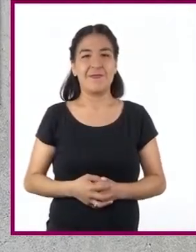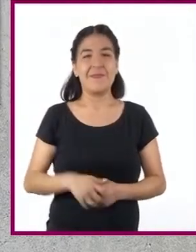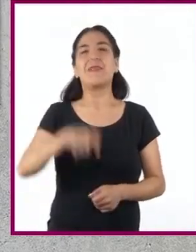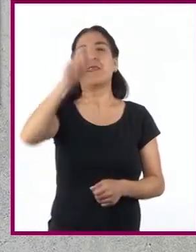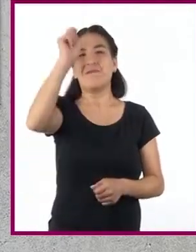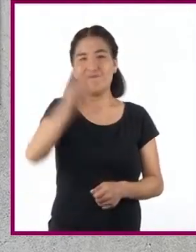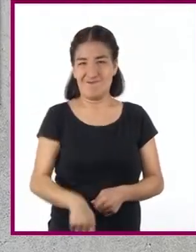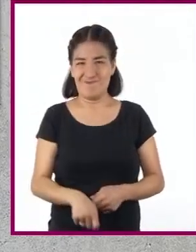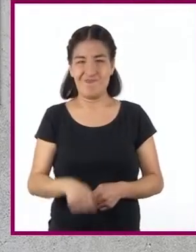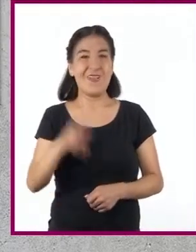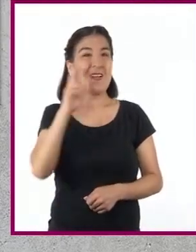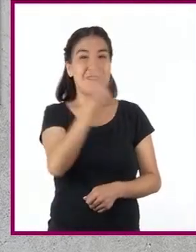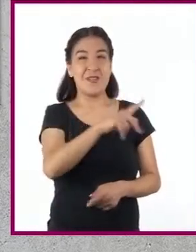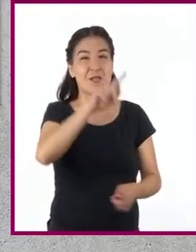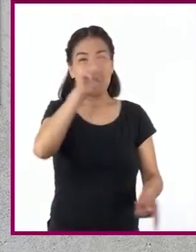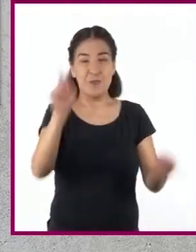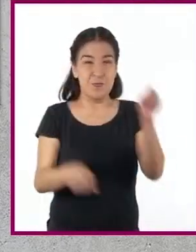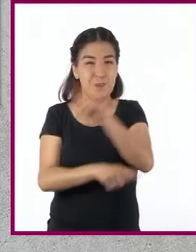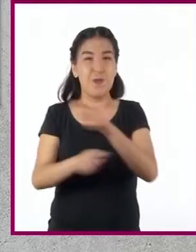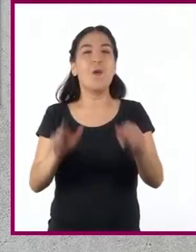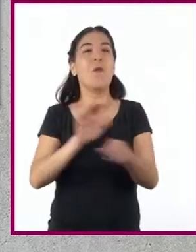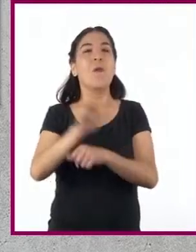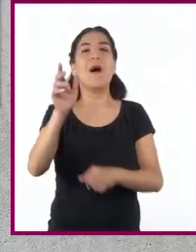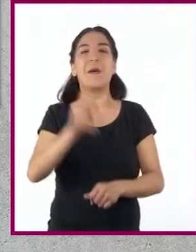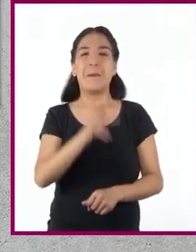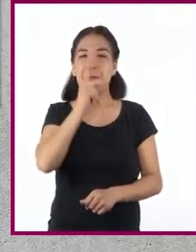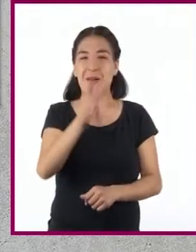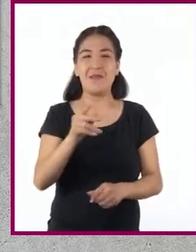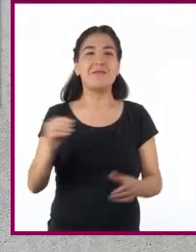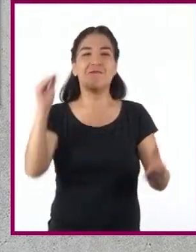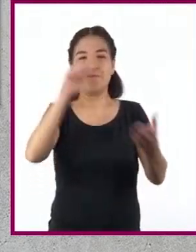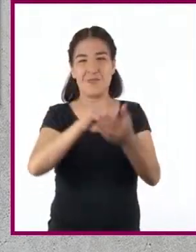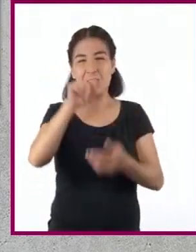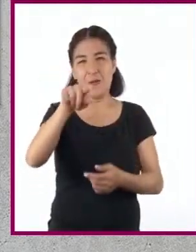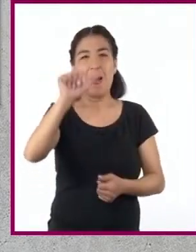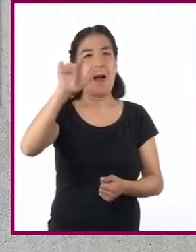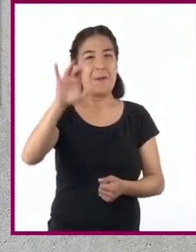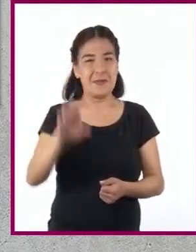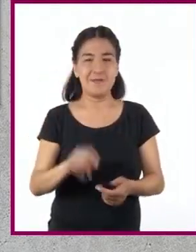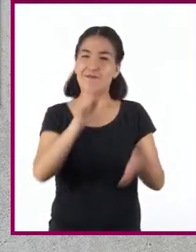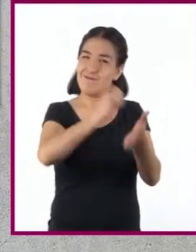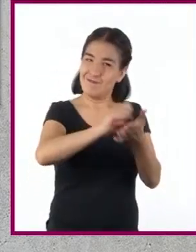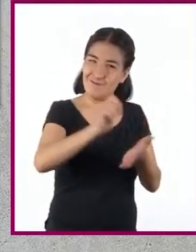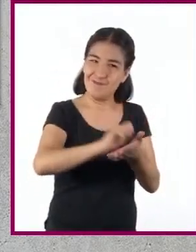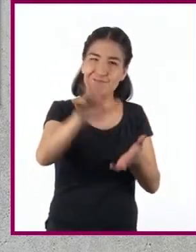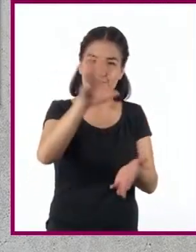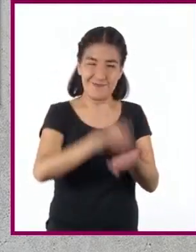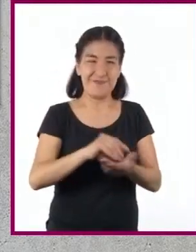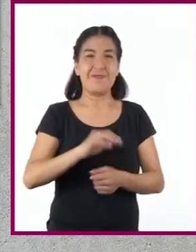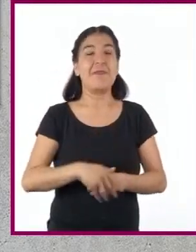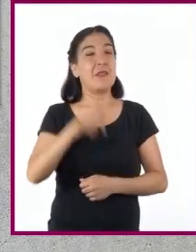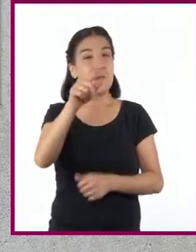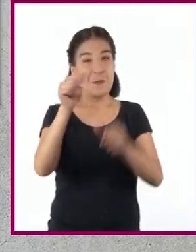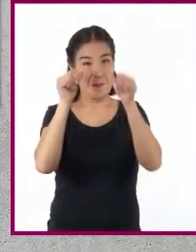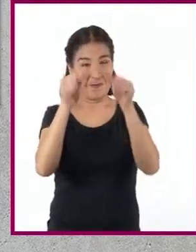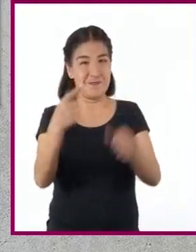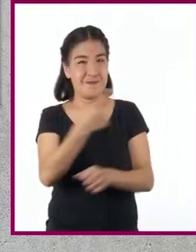girarla para que identifiquemos la palabra que sugerimos agregar a su abecedario biológico. Observen con